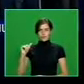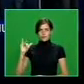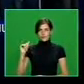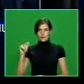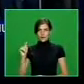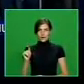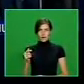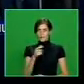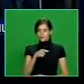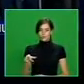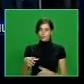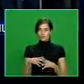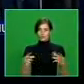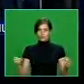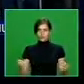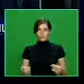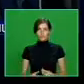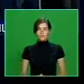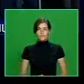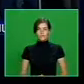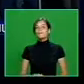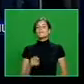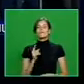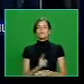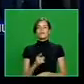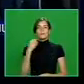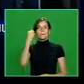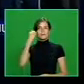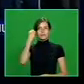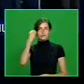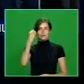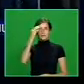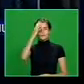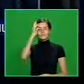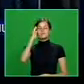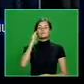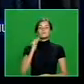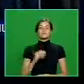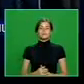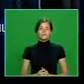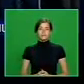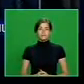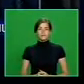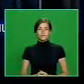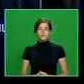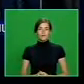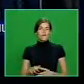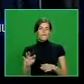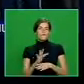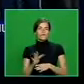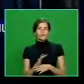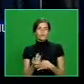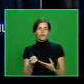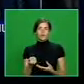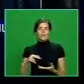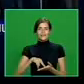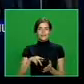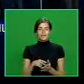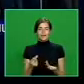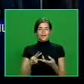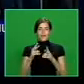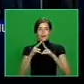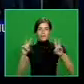compañeros todos tienen que pensar el funcionamiento del concepto de la cancha de